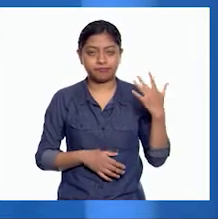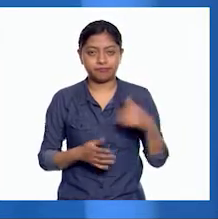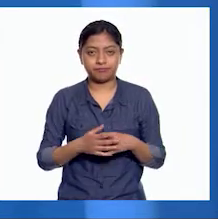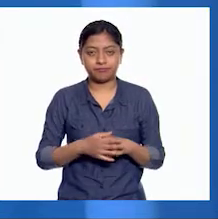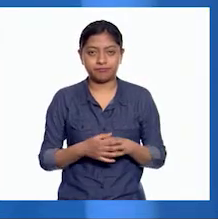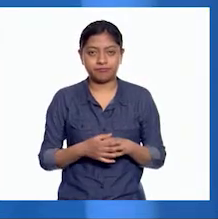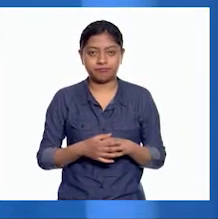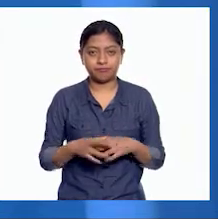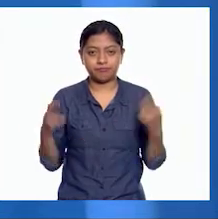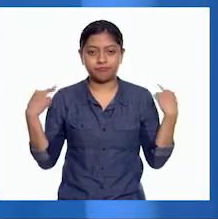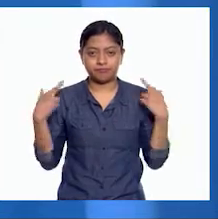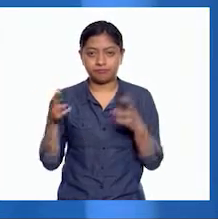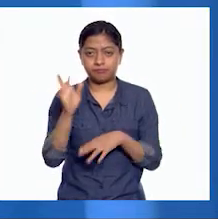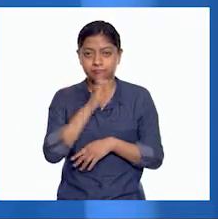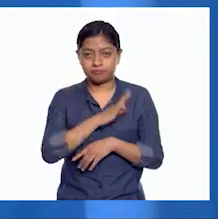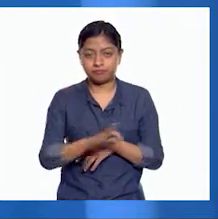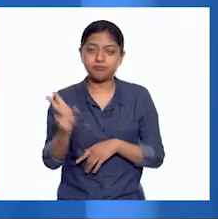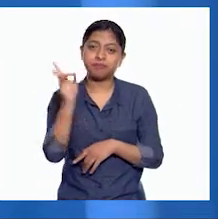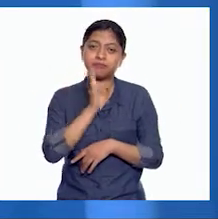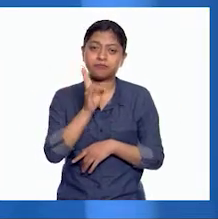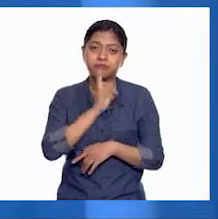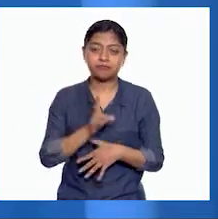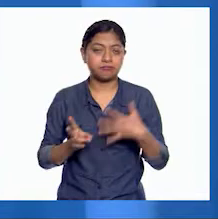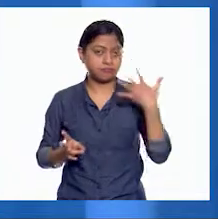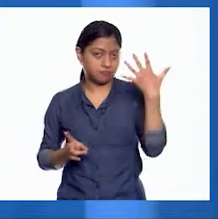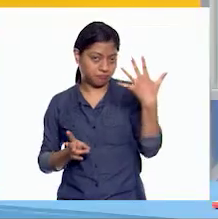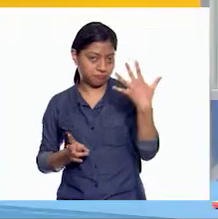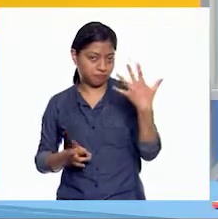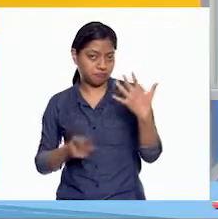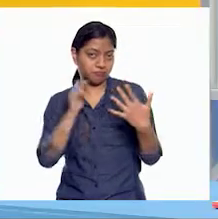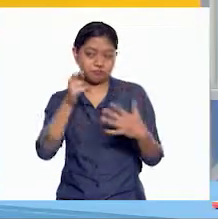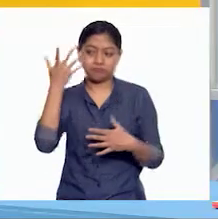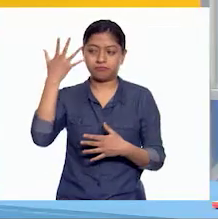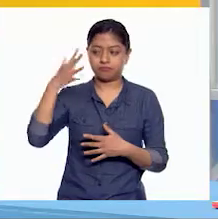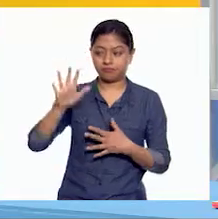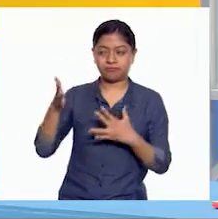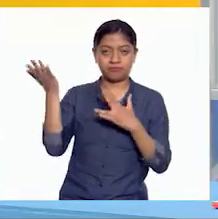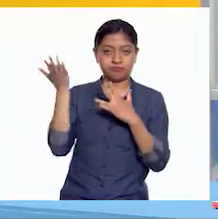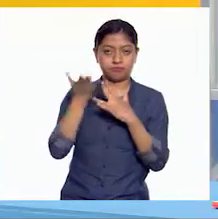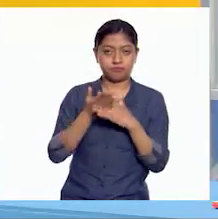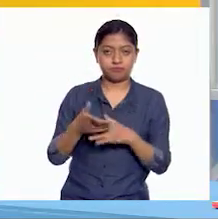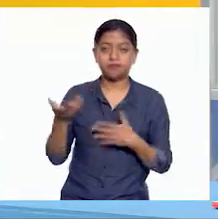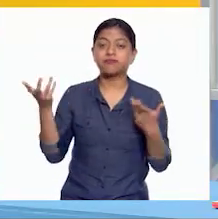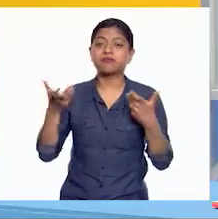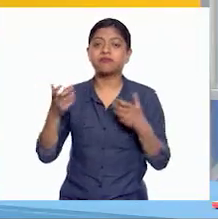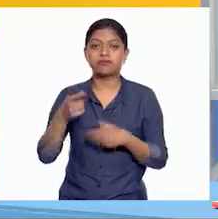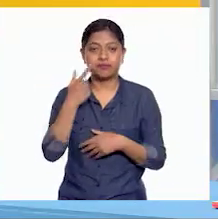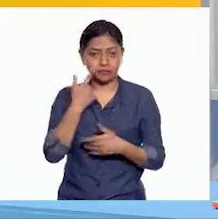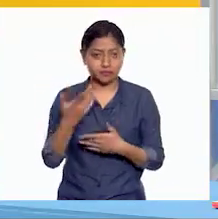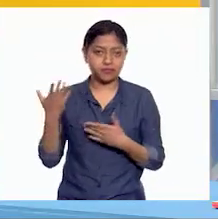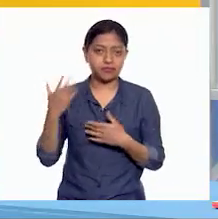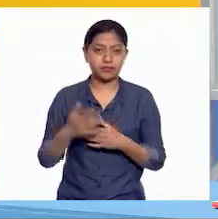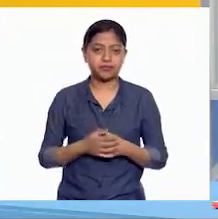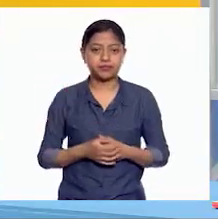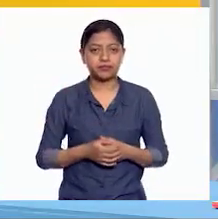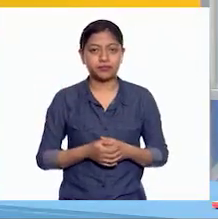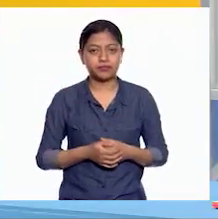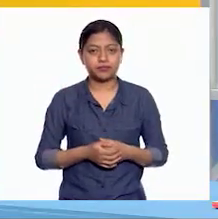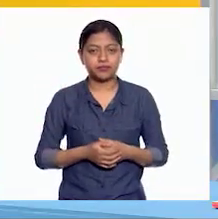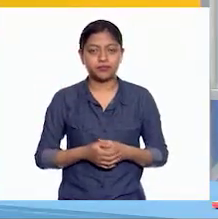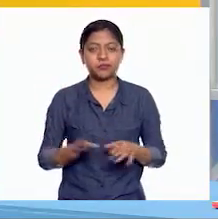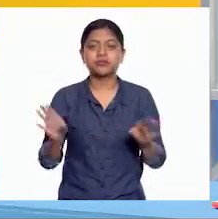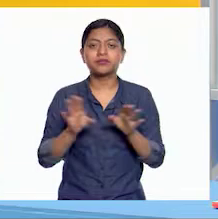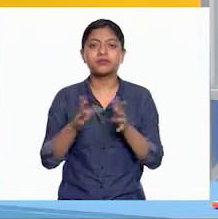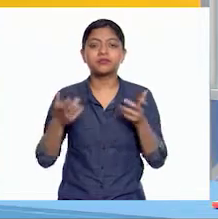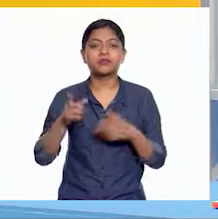Maestra, ¿lo podemos intentar con 5, que es la mitad de 10? Adelante, ¿qué hacemos con el 5? ¿Cómo podemos